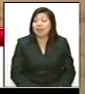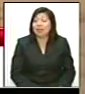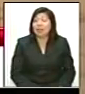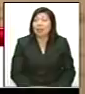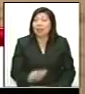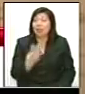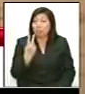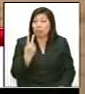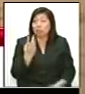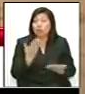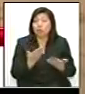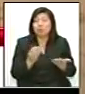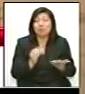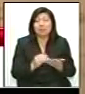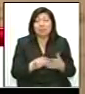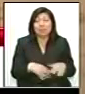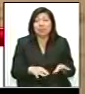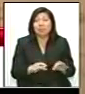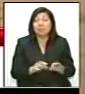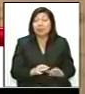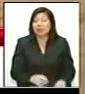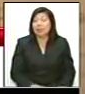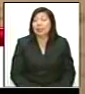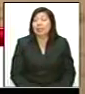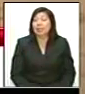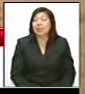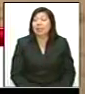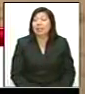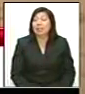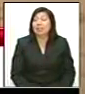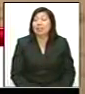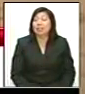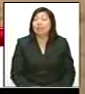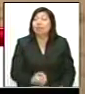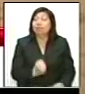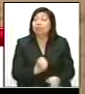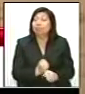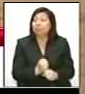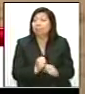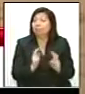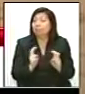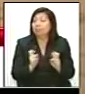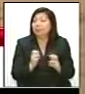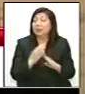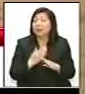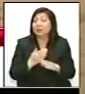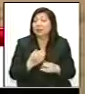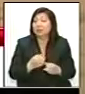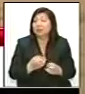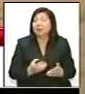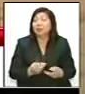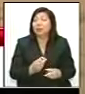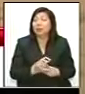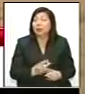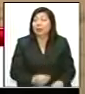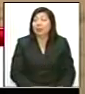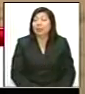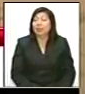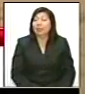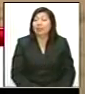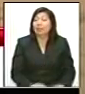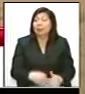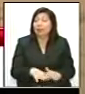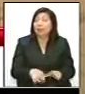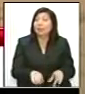dos cosas de trabajo muy importantes, les quiero informar. Como ustedes saben, estamos trabajando un tema de ciberdefensa, de ciberseguridad. El sector interior